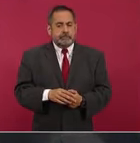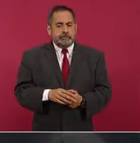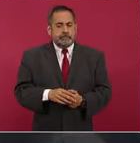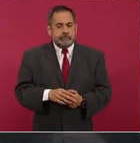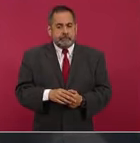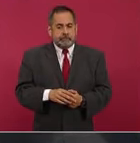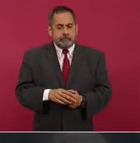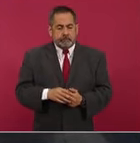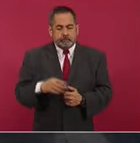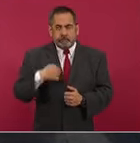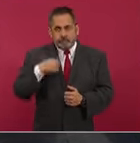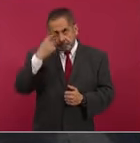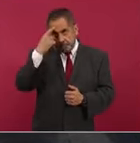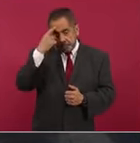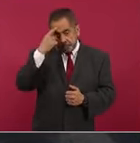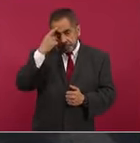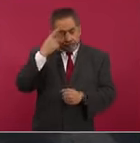se priorice